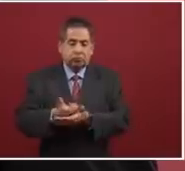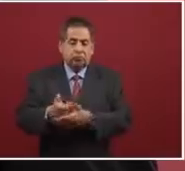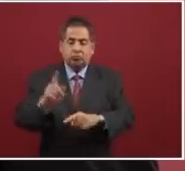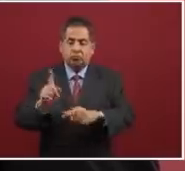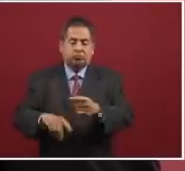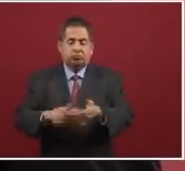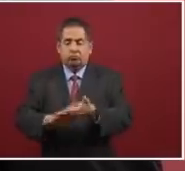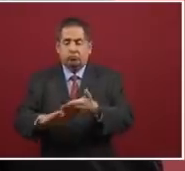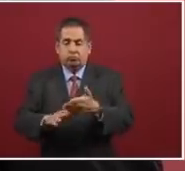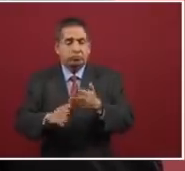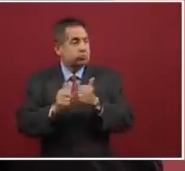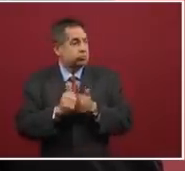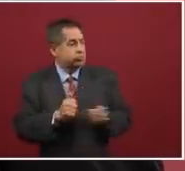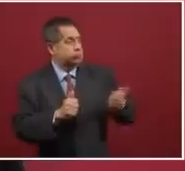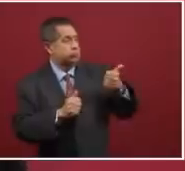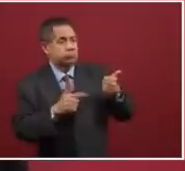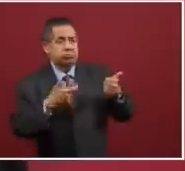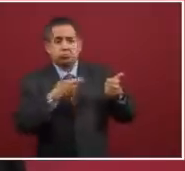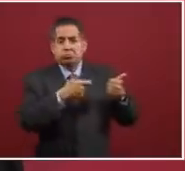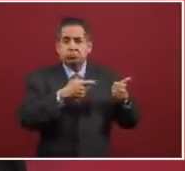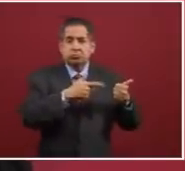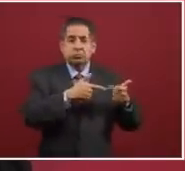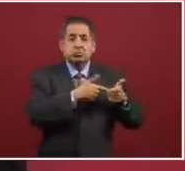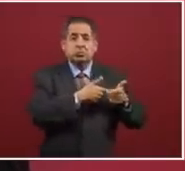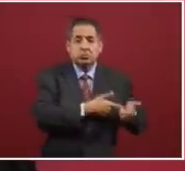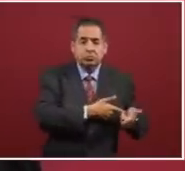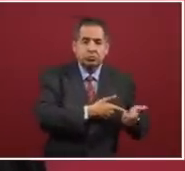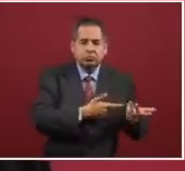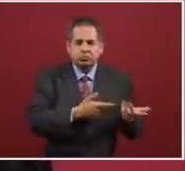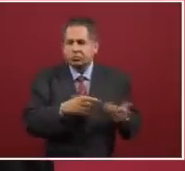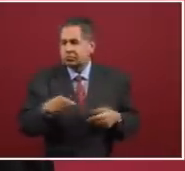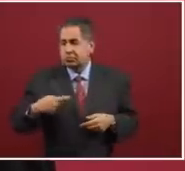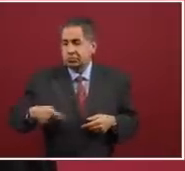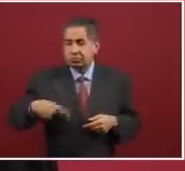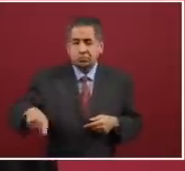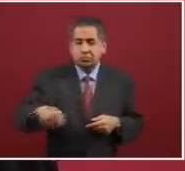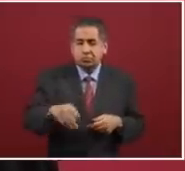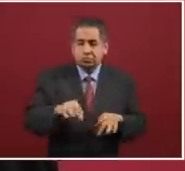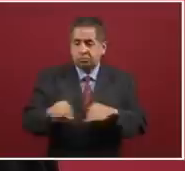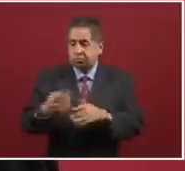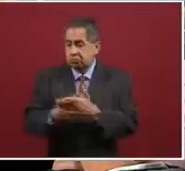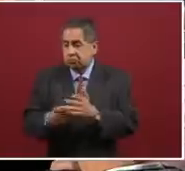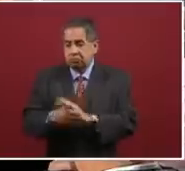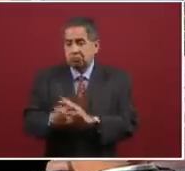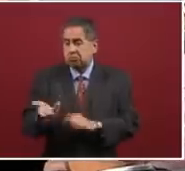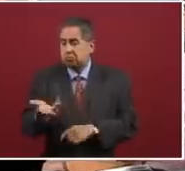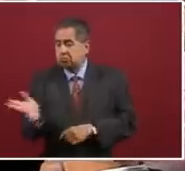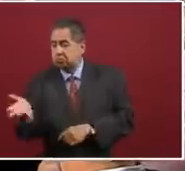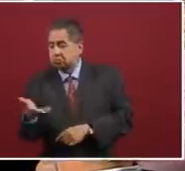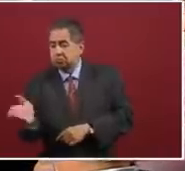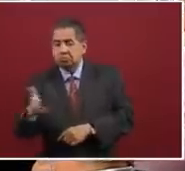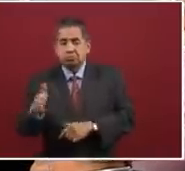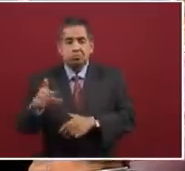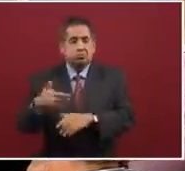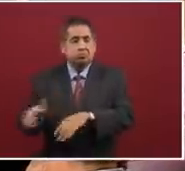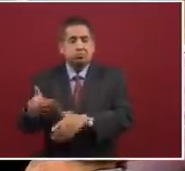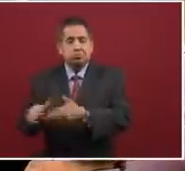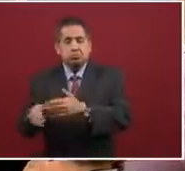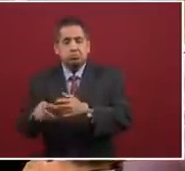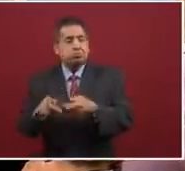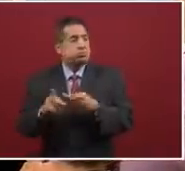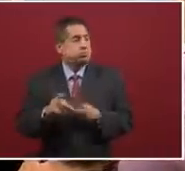la nómina. Entonces despedían a trabajadores de base, pero arriba